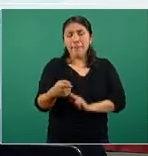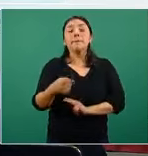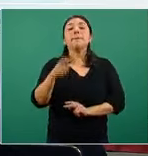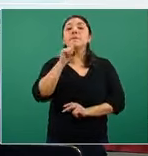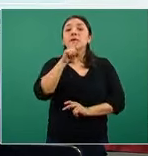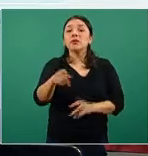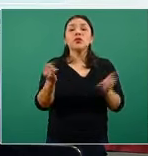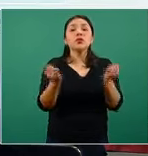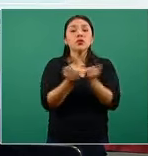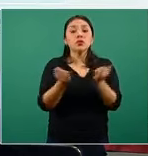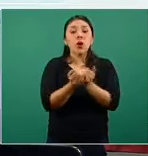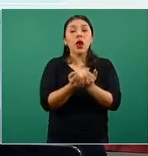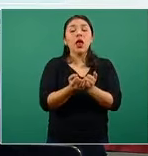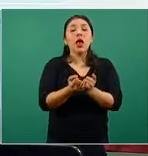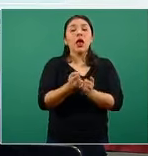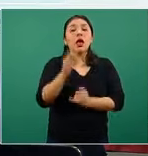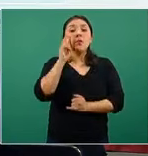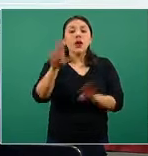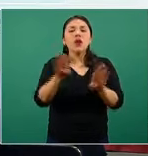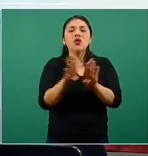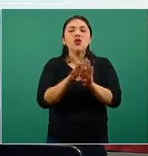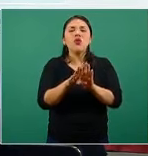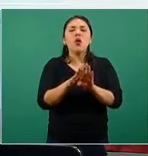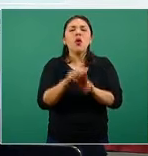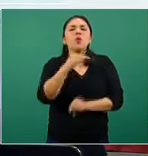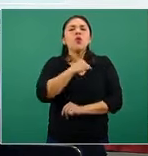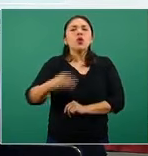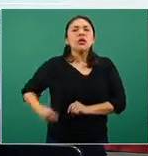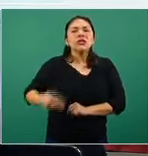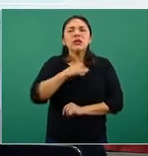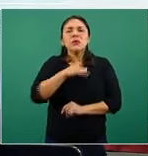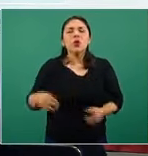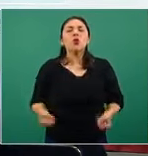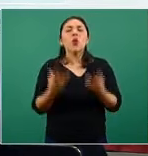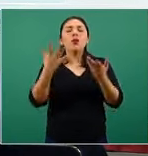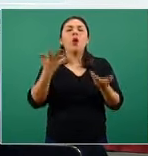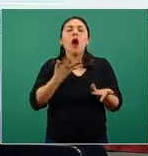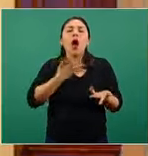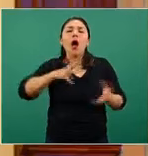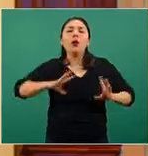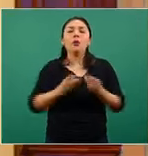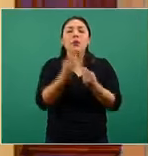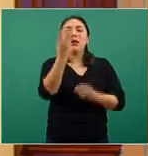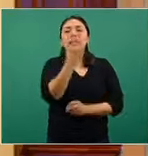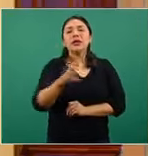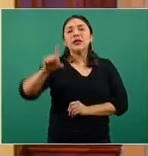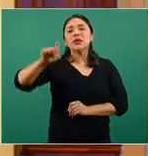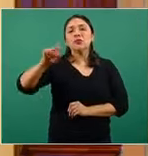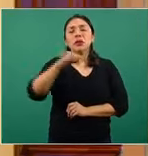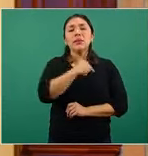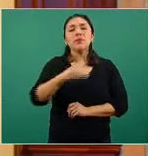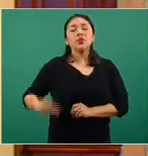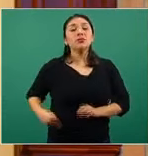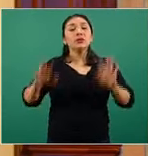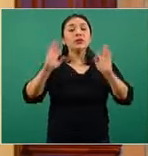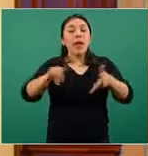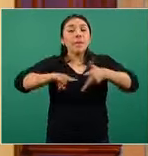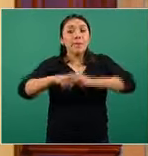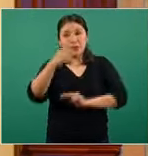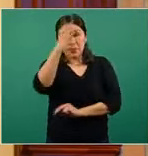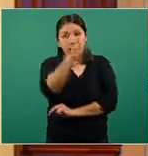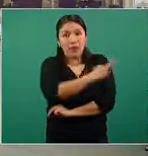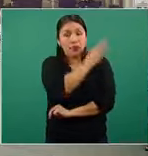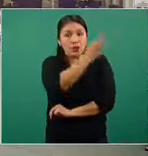su vez en la división subnacional fueron 320 los municipios en donde se inició para efectos ya del